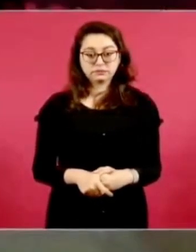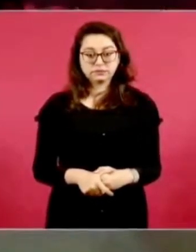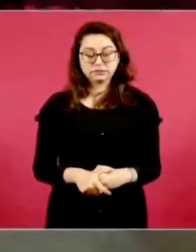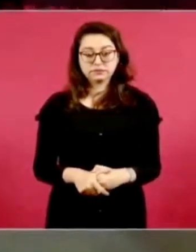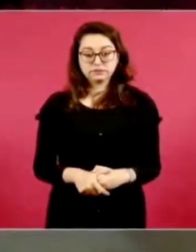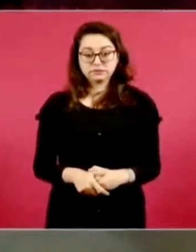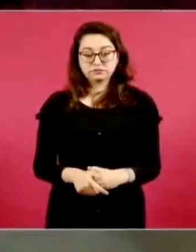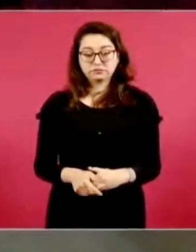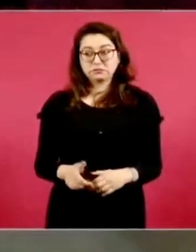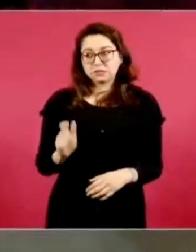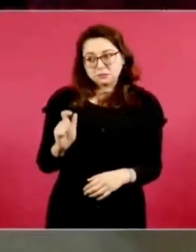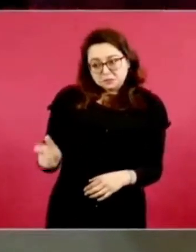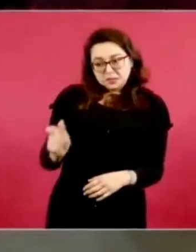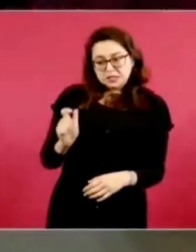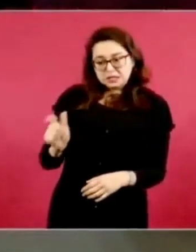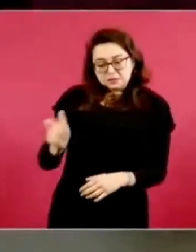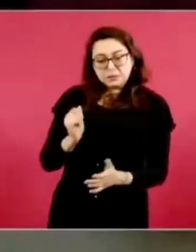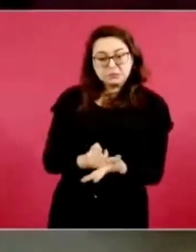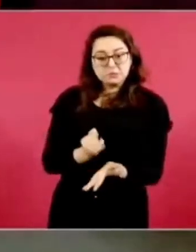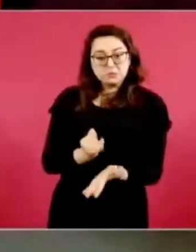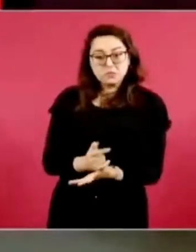pagador de tributo,